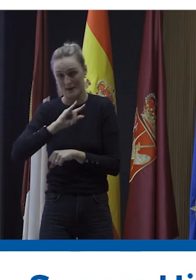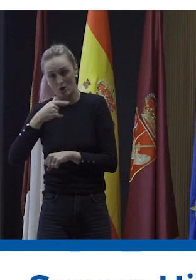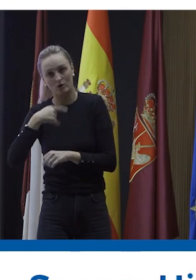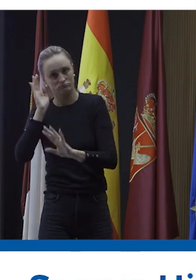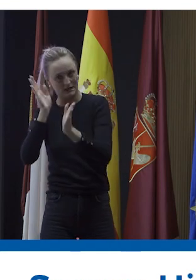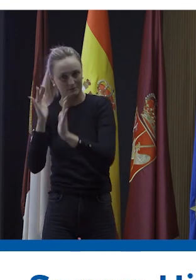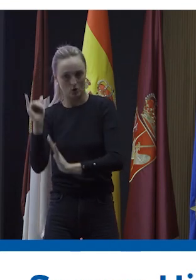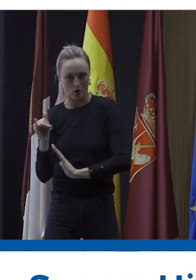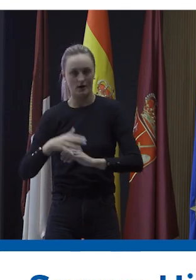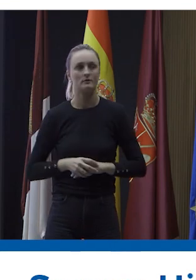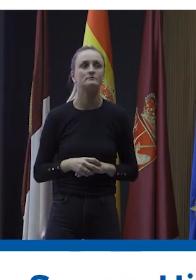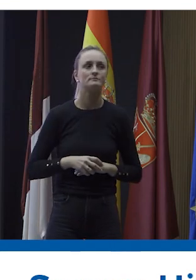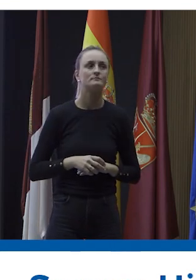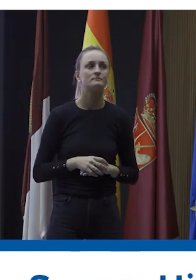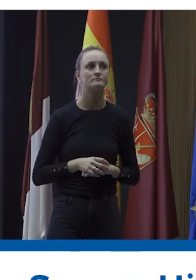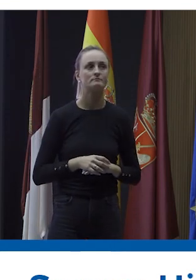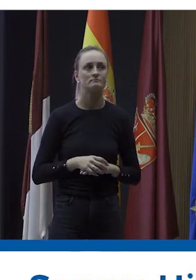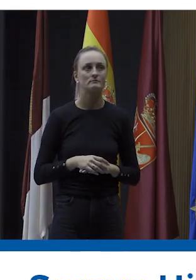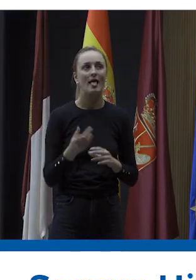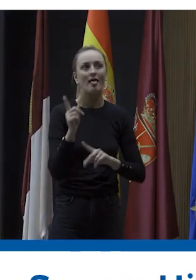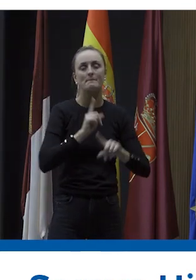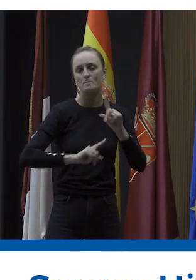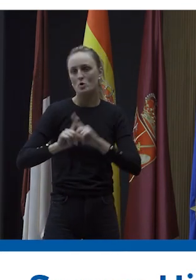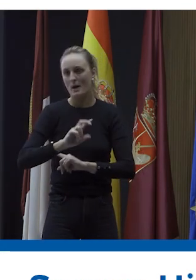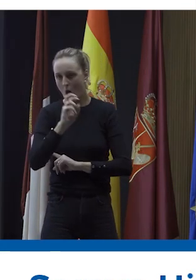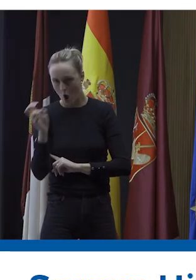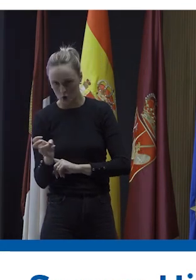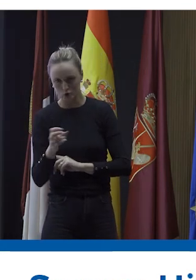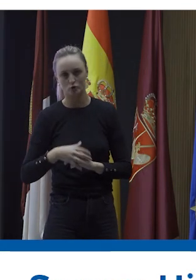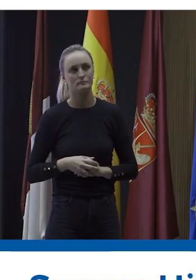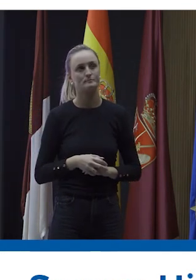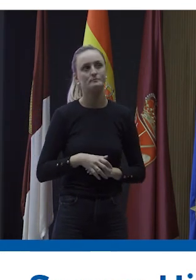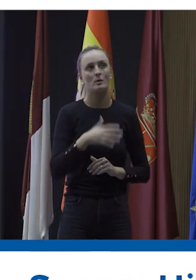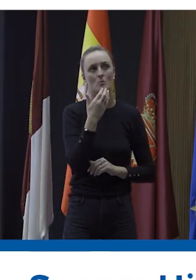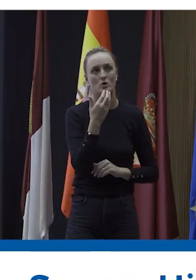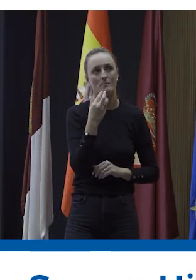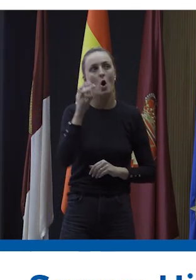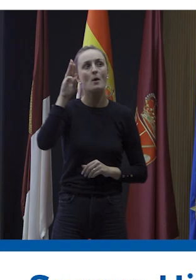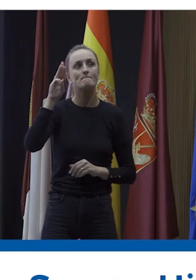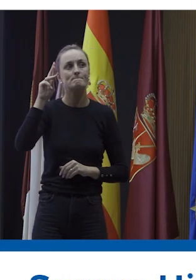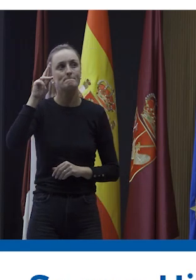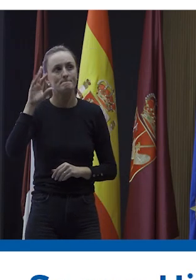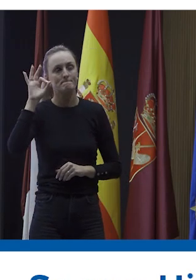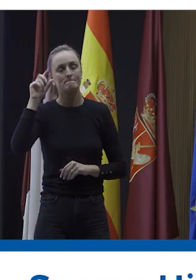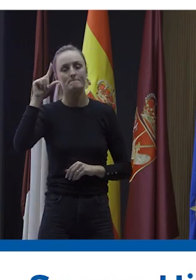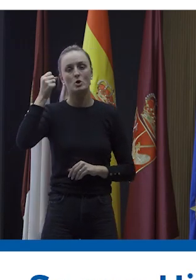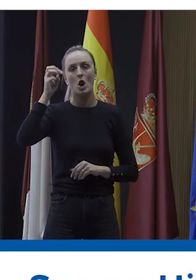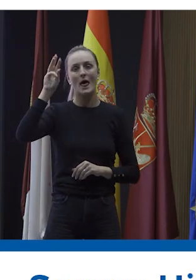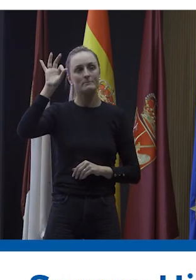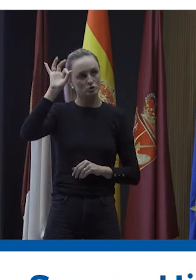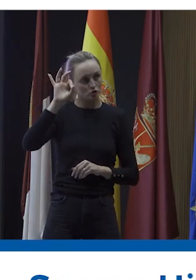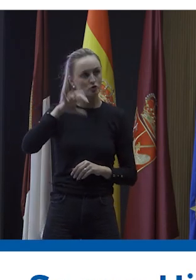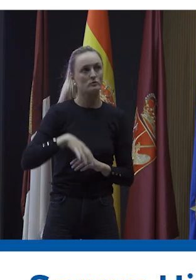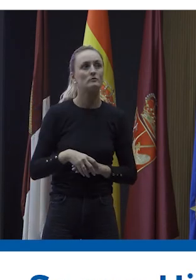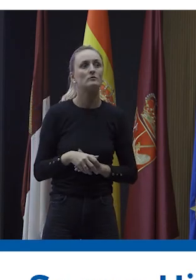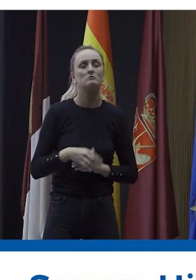tratamientos. Otras disfunciones del suelo pélvico frecuentes, pues los prolapsos, ¿no? La pregunta es, ¿qué es eso del prolapso?